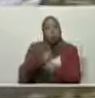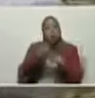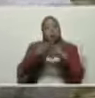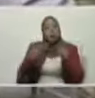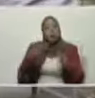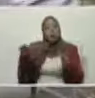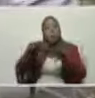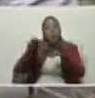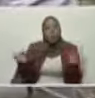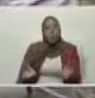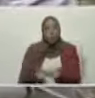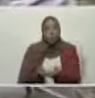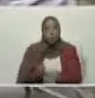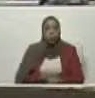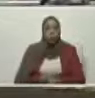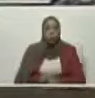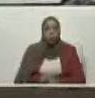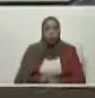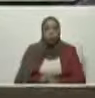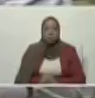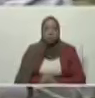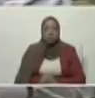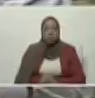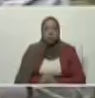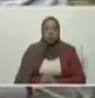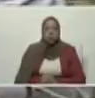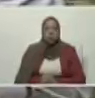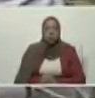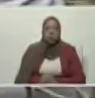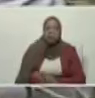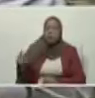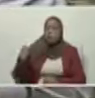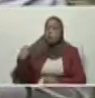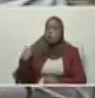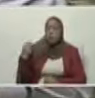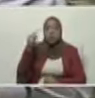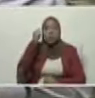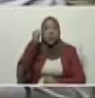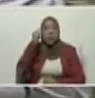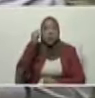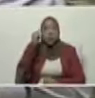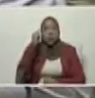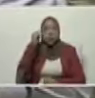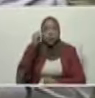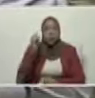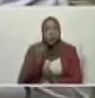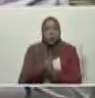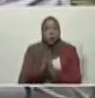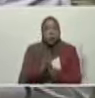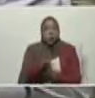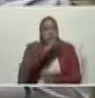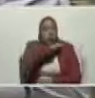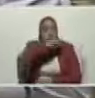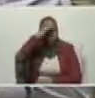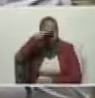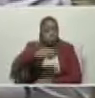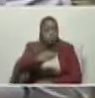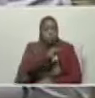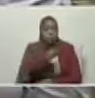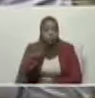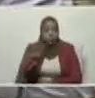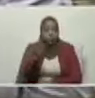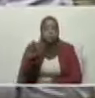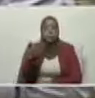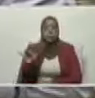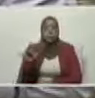mundo. Ya lo estamos trabajando, mi cuento. Bueno, me tienen que poner fecha, Mayor General Loquivi. Correcto.